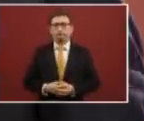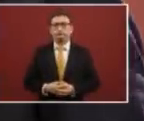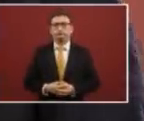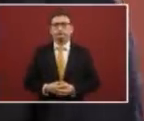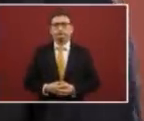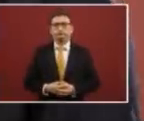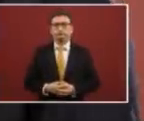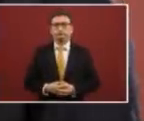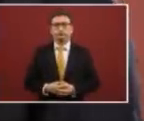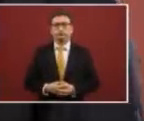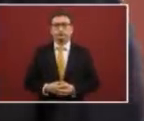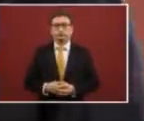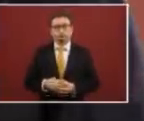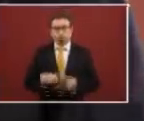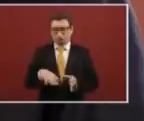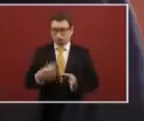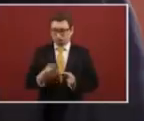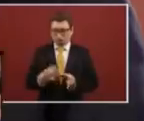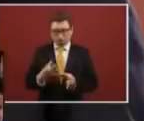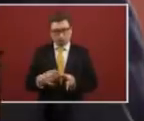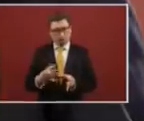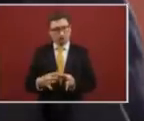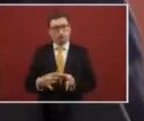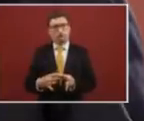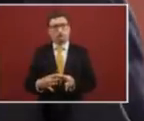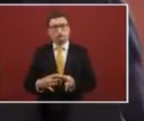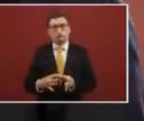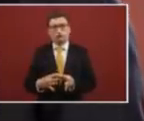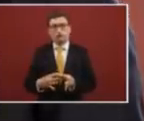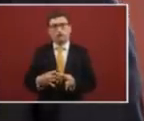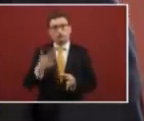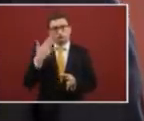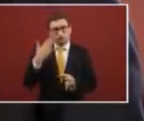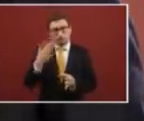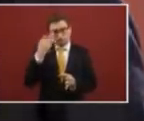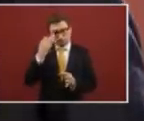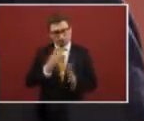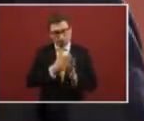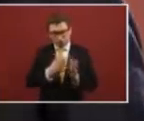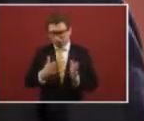y que se cumpla en tiempo